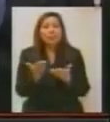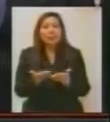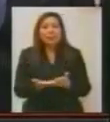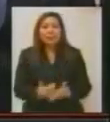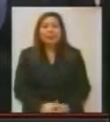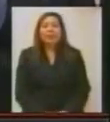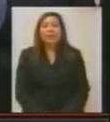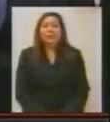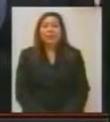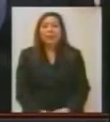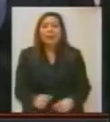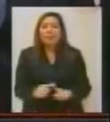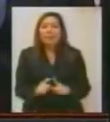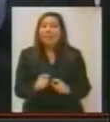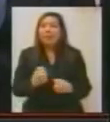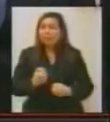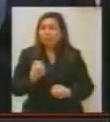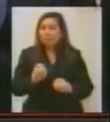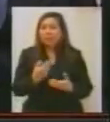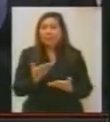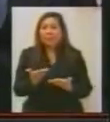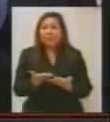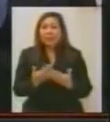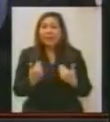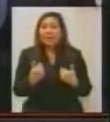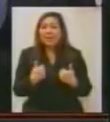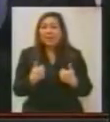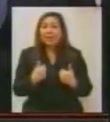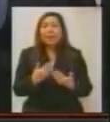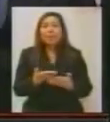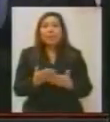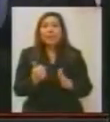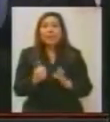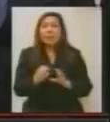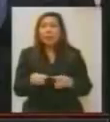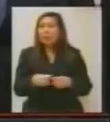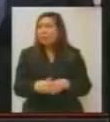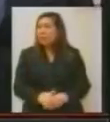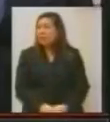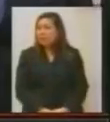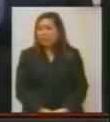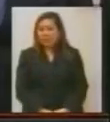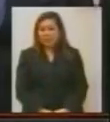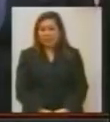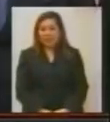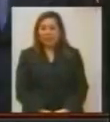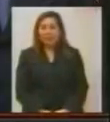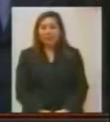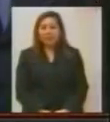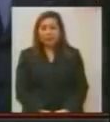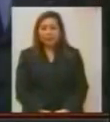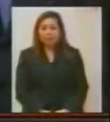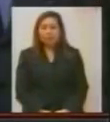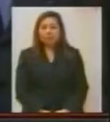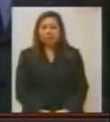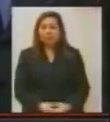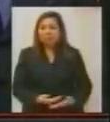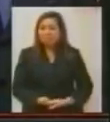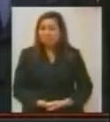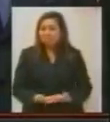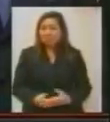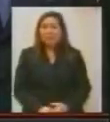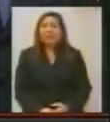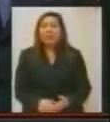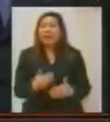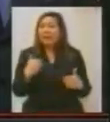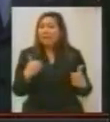decisión de dejar la Comisión de Transportes. Por tanto, nos corresponde presidir 6 comisiones. Algunos consejeros de la oposición señalan que usted no ha llevado bien